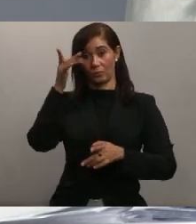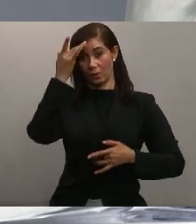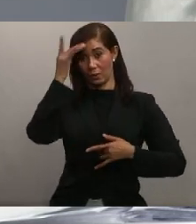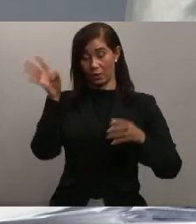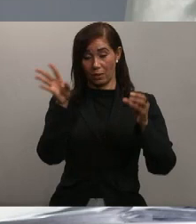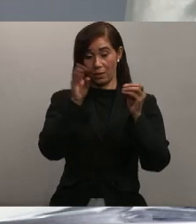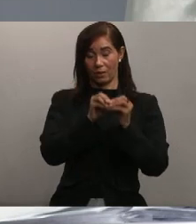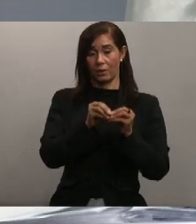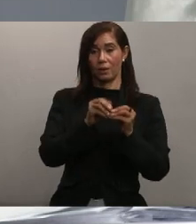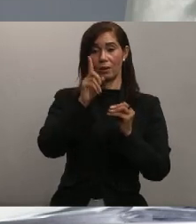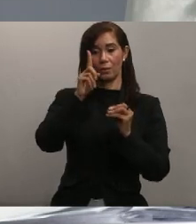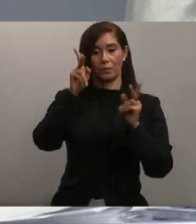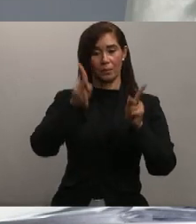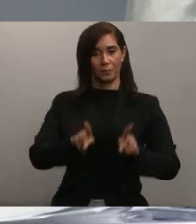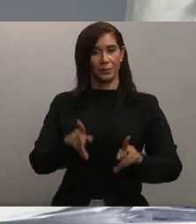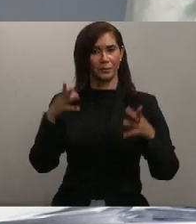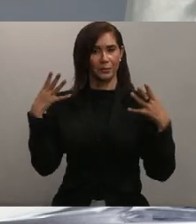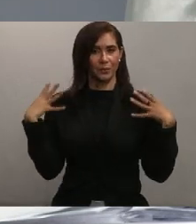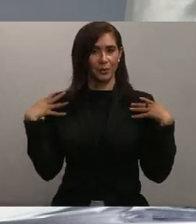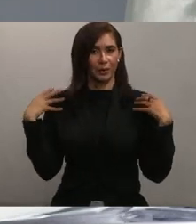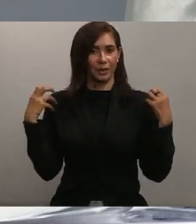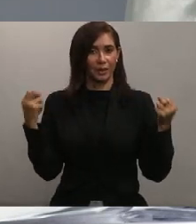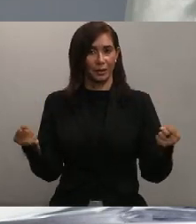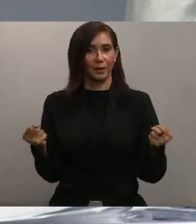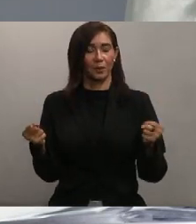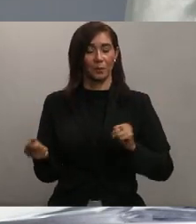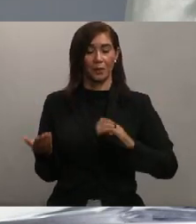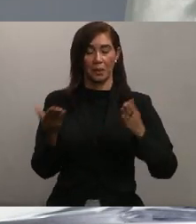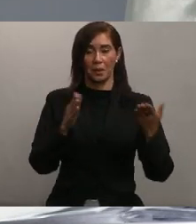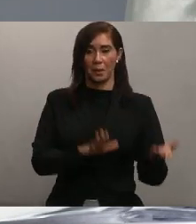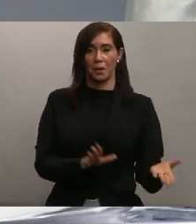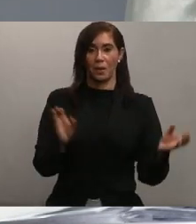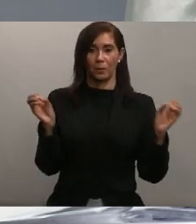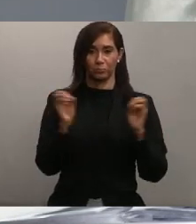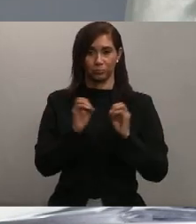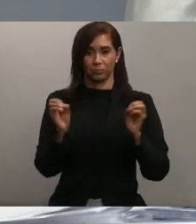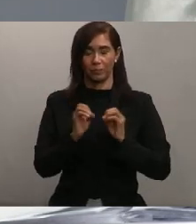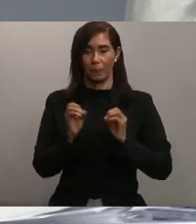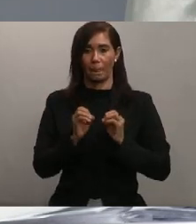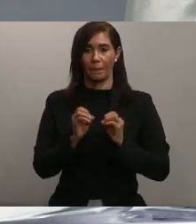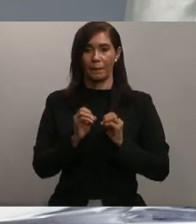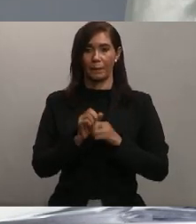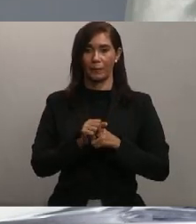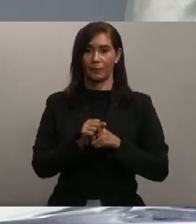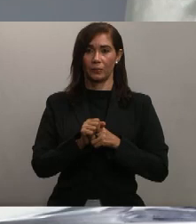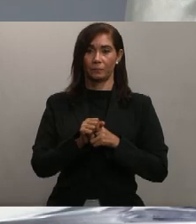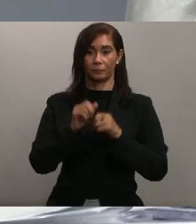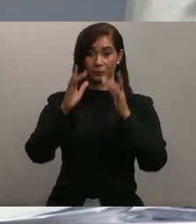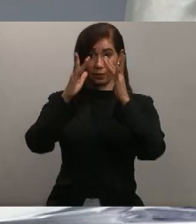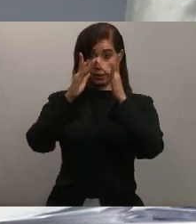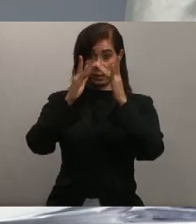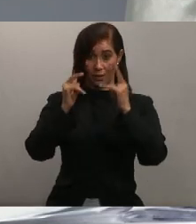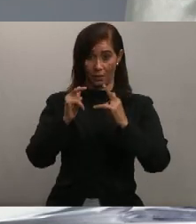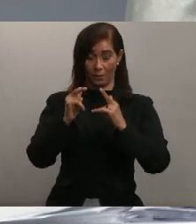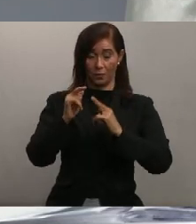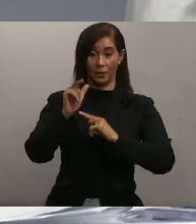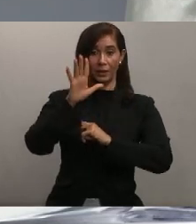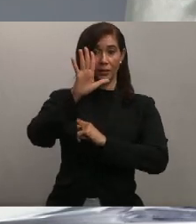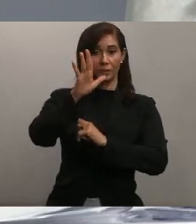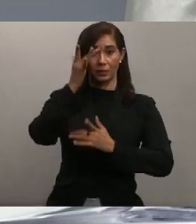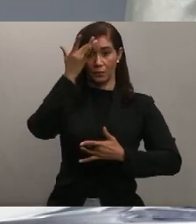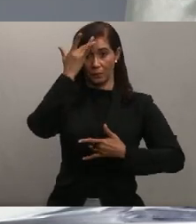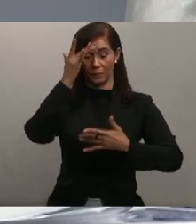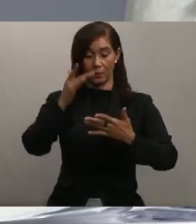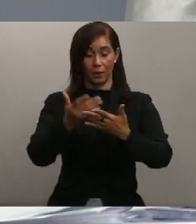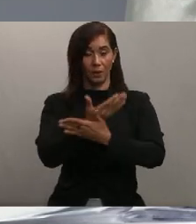acumulado, 1 recuperado, 0 fallecimiento. La Alta Gracia, 5 casos